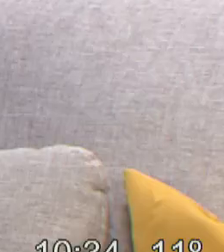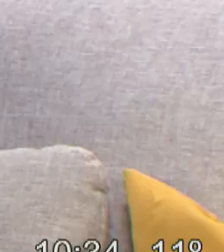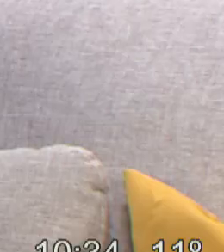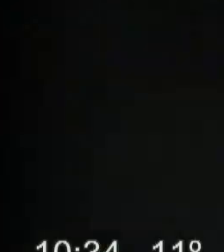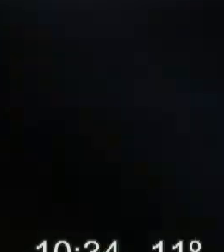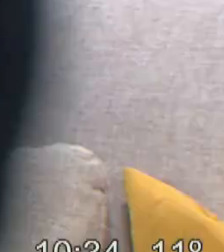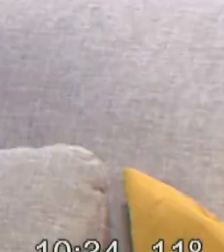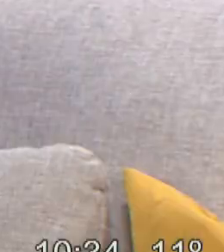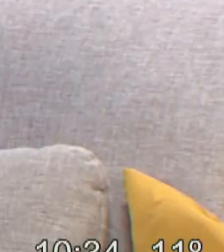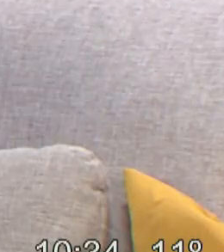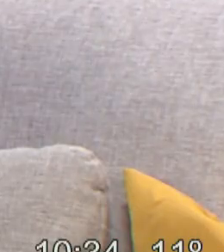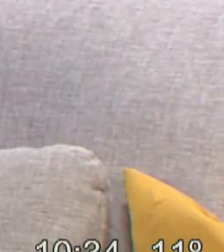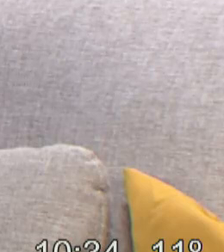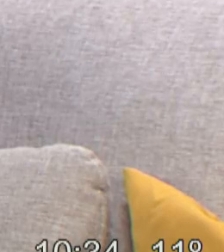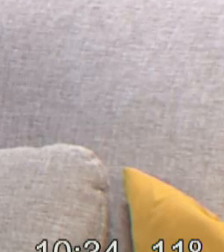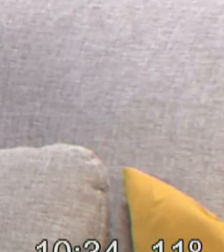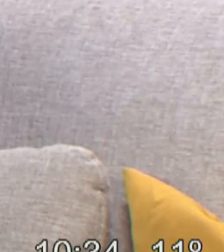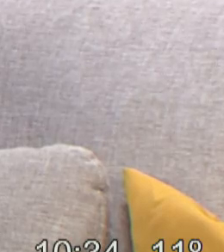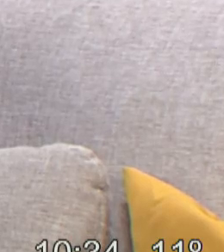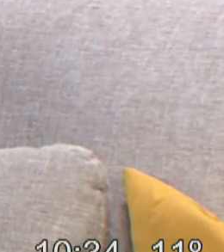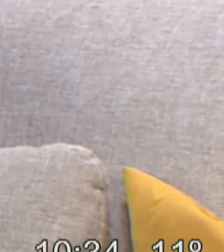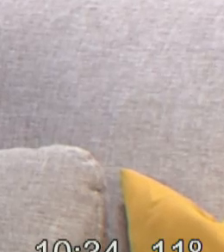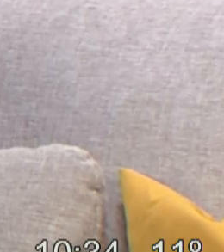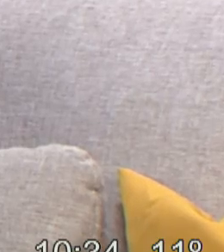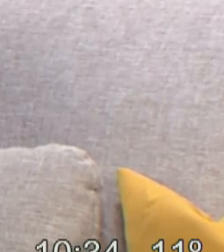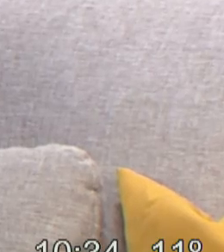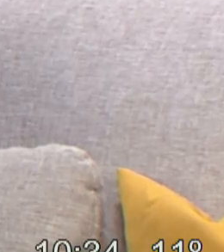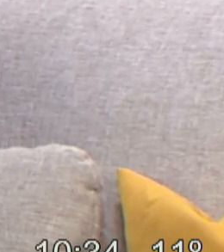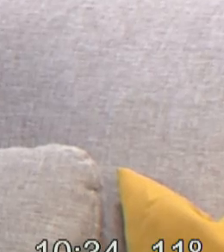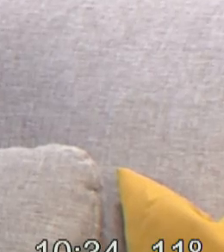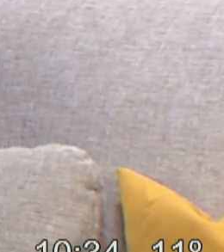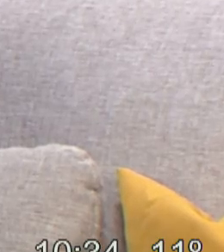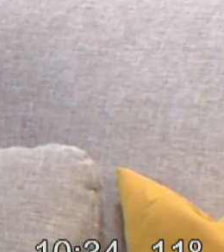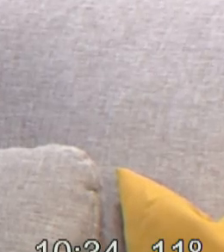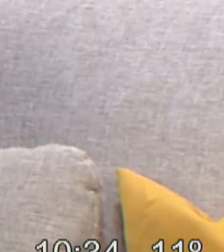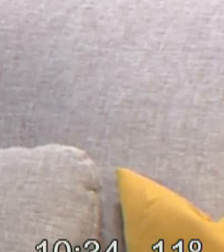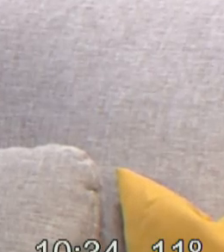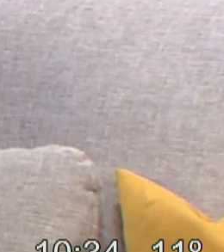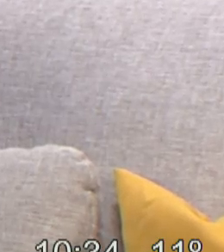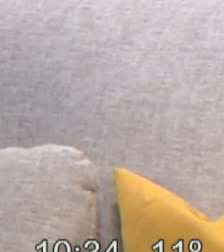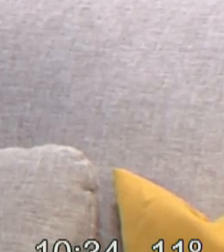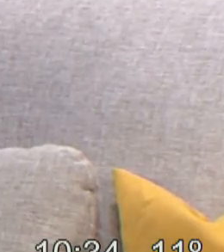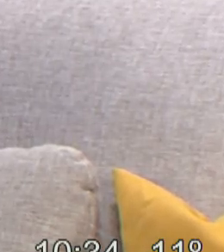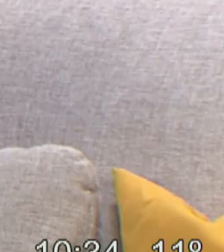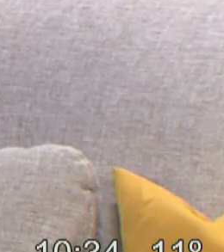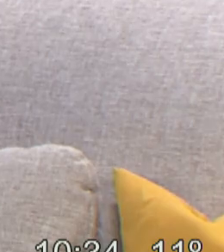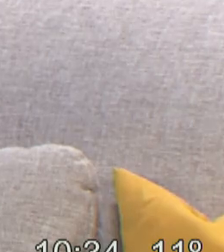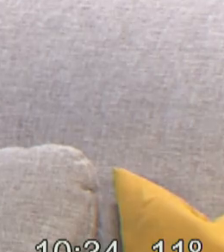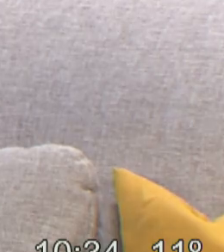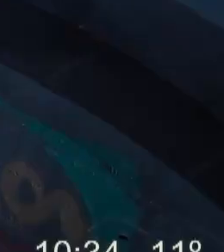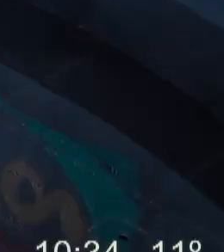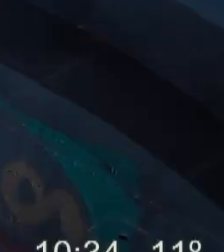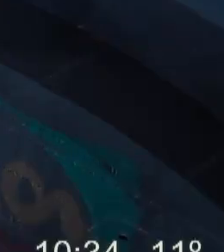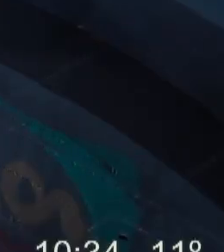peleamos entre nosotros por cosas que ya está, ya lo discutimos varias veces. Y otra vez agua. Sí, creo que es argentino. No sé si están hablando en serio o en